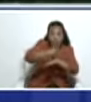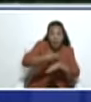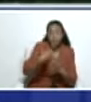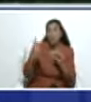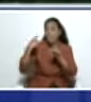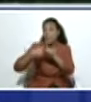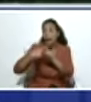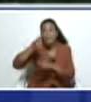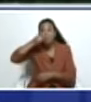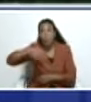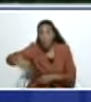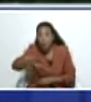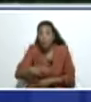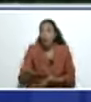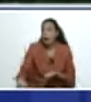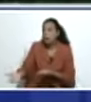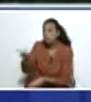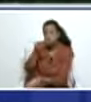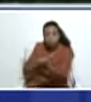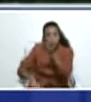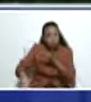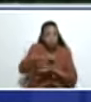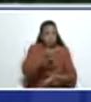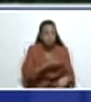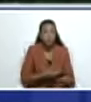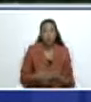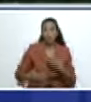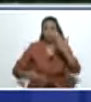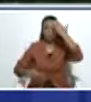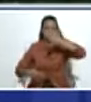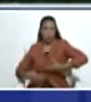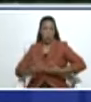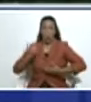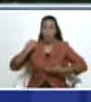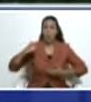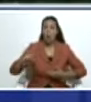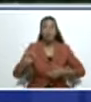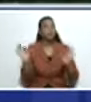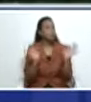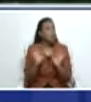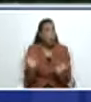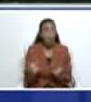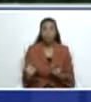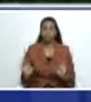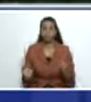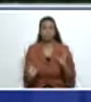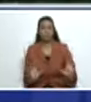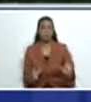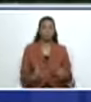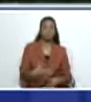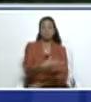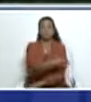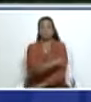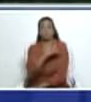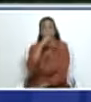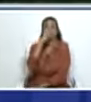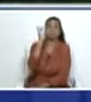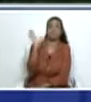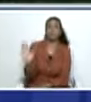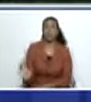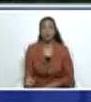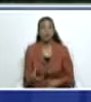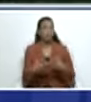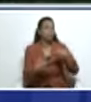diverso, necesario. Y no, nosotros estamos en contra de cualquier método cupular, elitesco. Le decimos